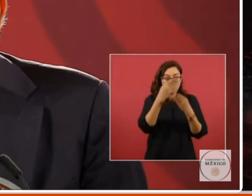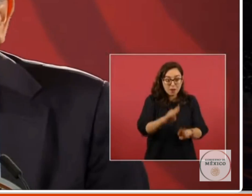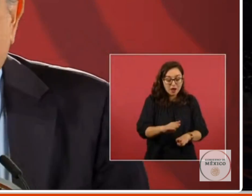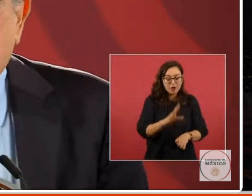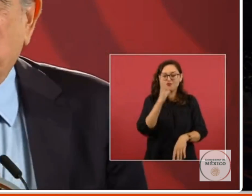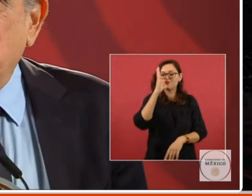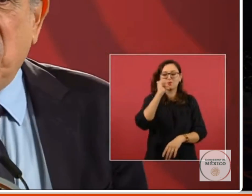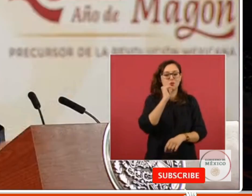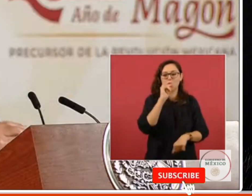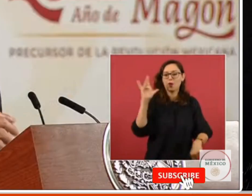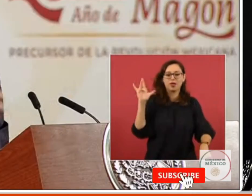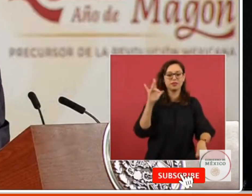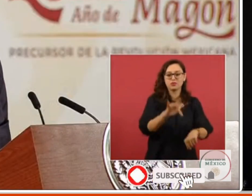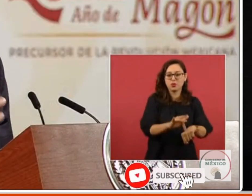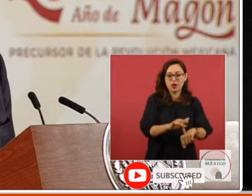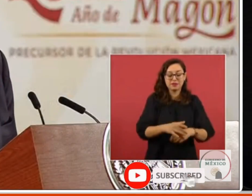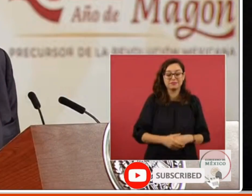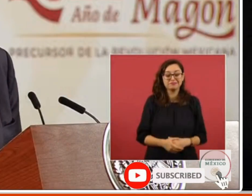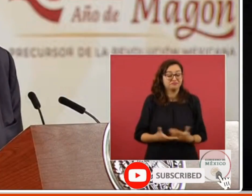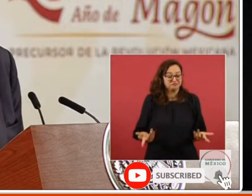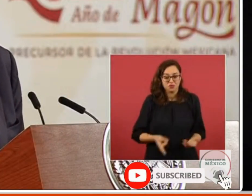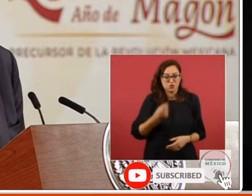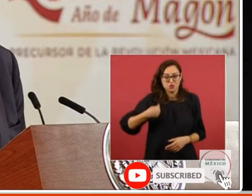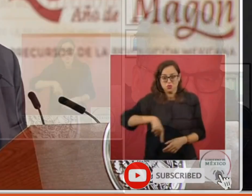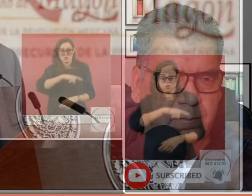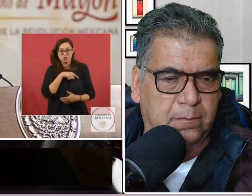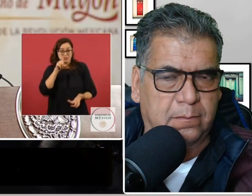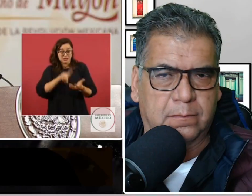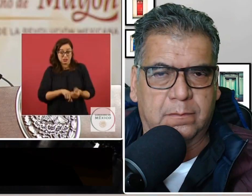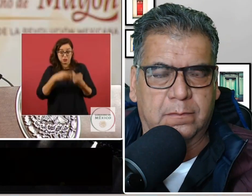mundial. Ahora bien, espérame tantito.